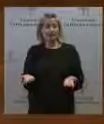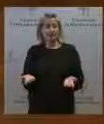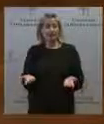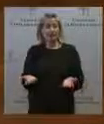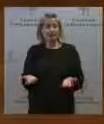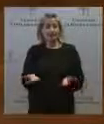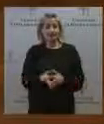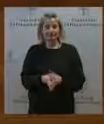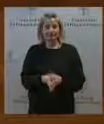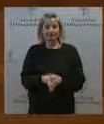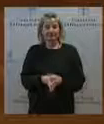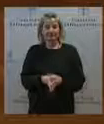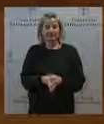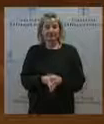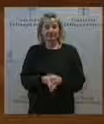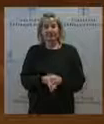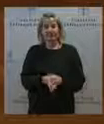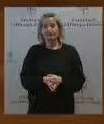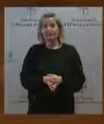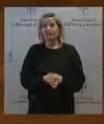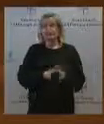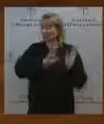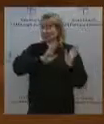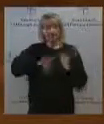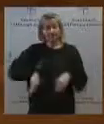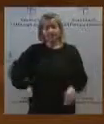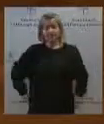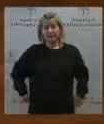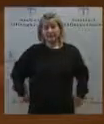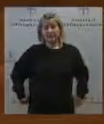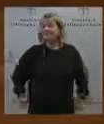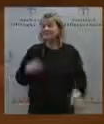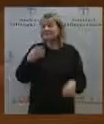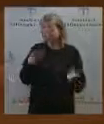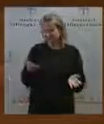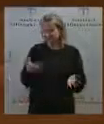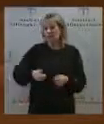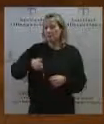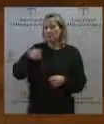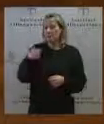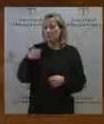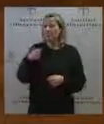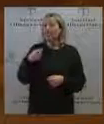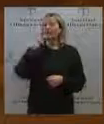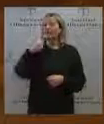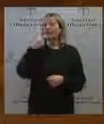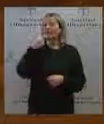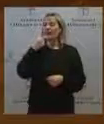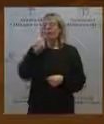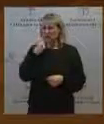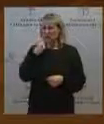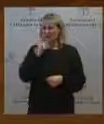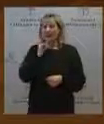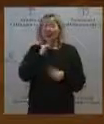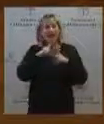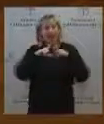Y ya para finalizar, si todo esto fuera poco, pretenden imponernos la oficialidad de una lengua que nadie hable en la calle y que